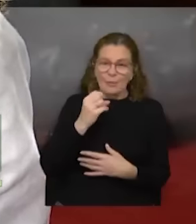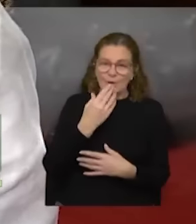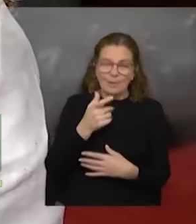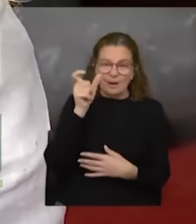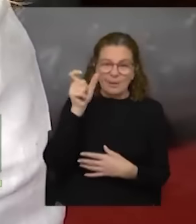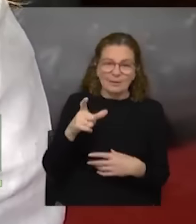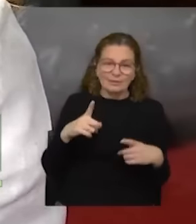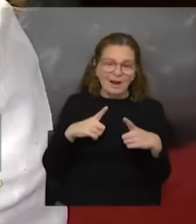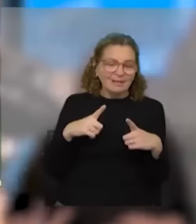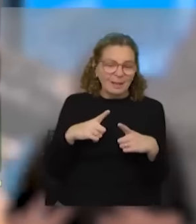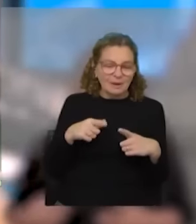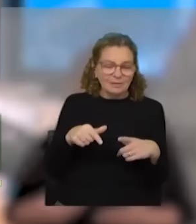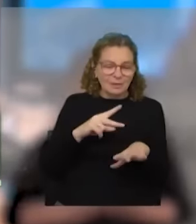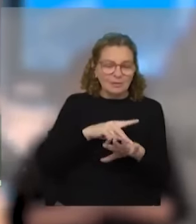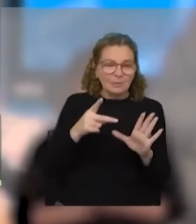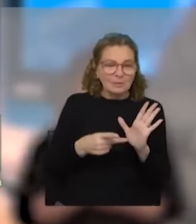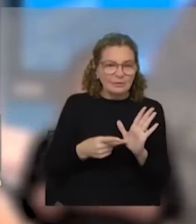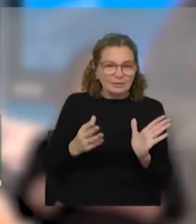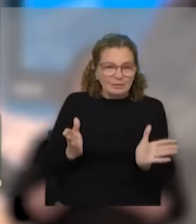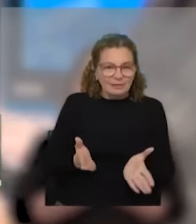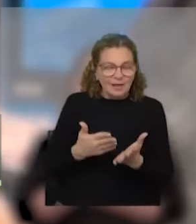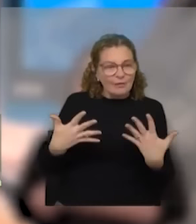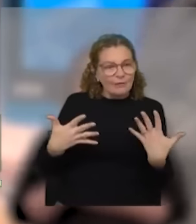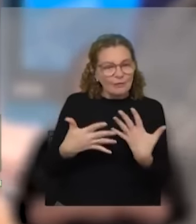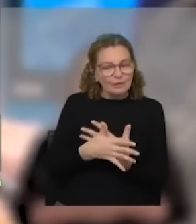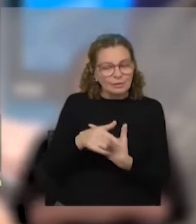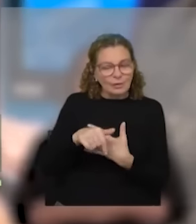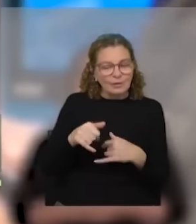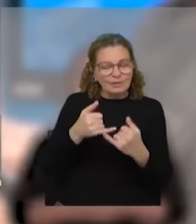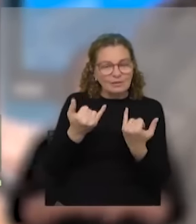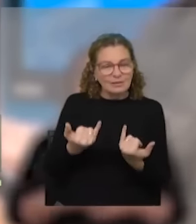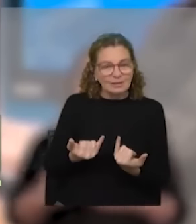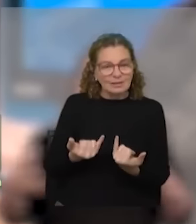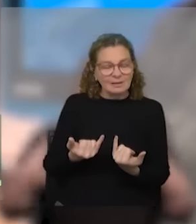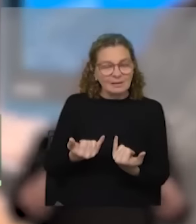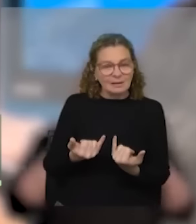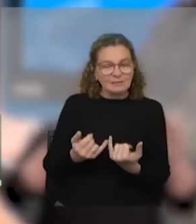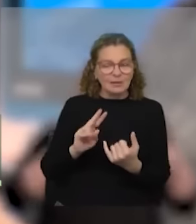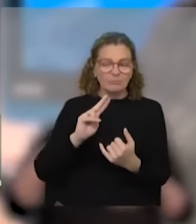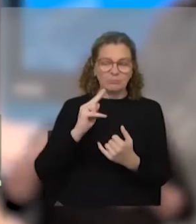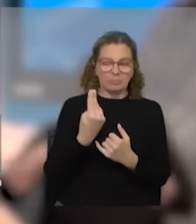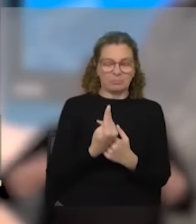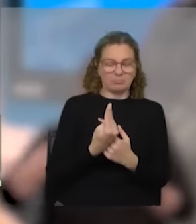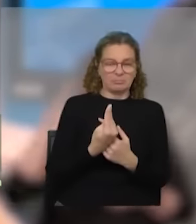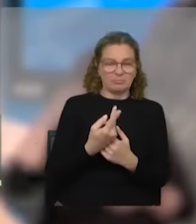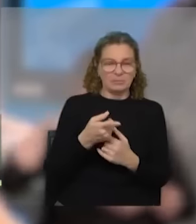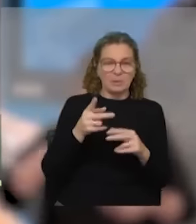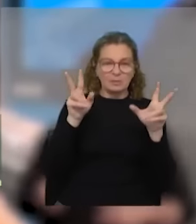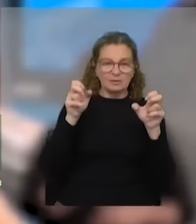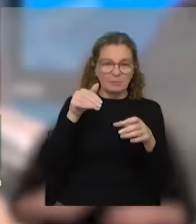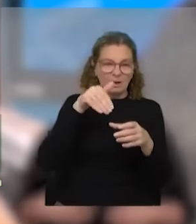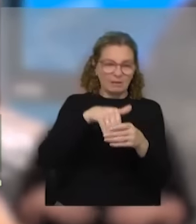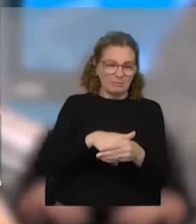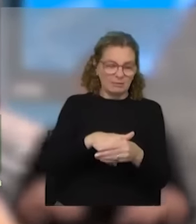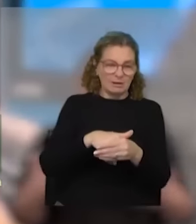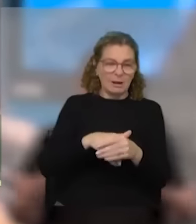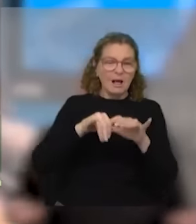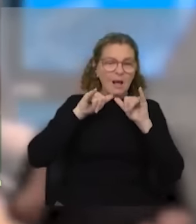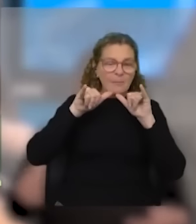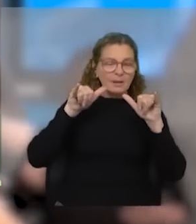que están esperando que este proyecto salga que están sufriendo hoy en día y a las que se les está dando la espalda por completo por cuestiones electorales si bien la